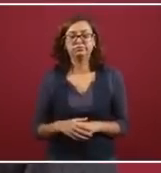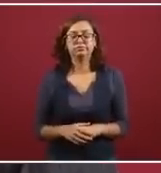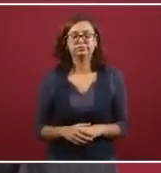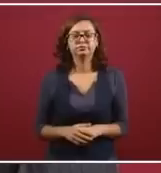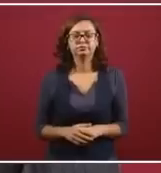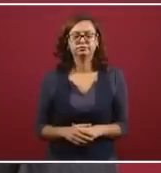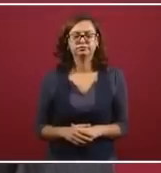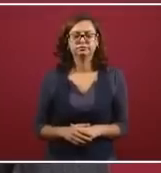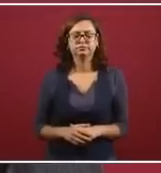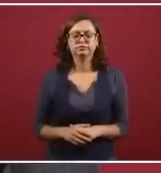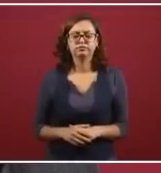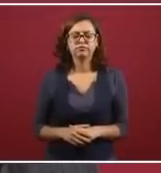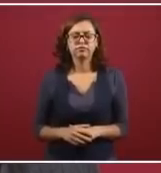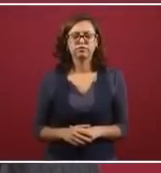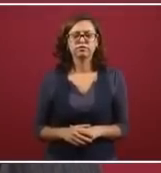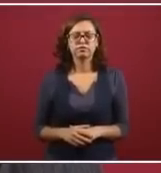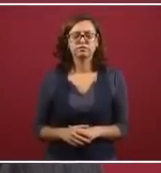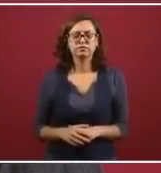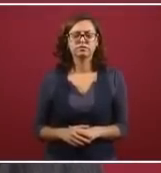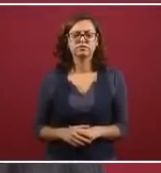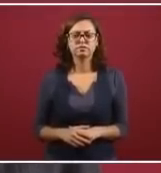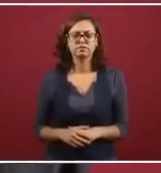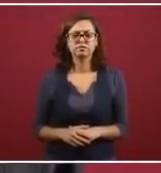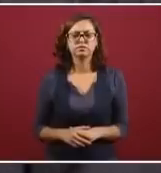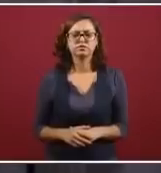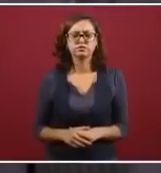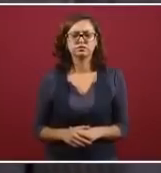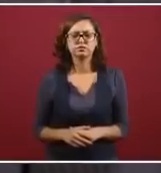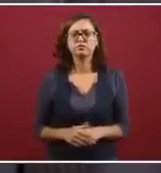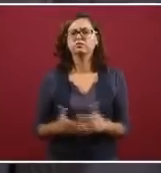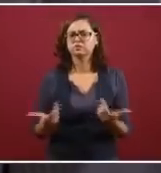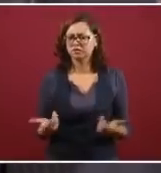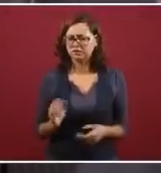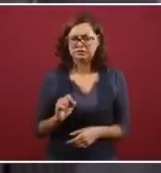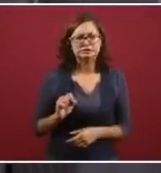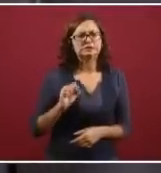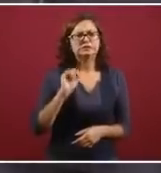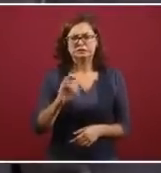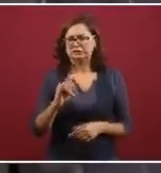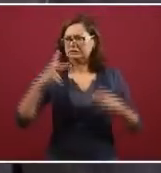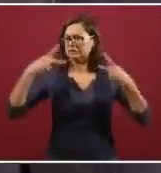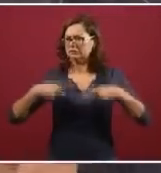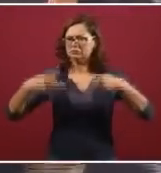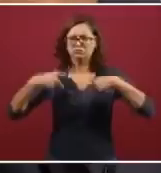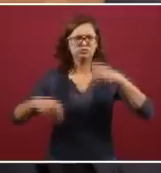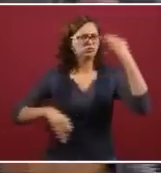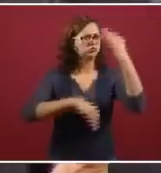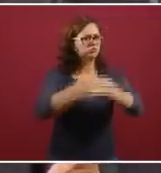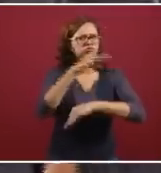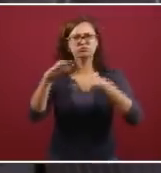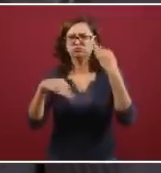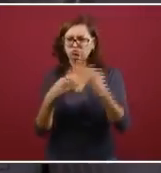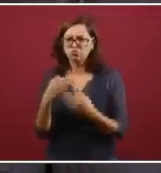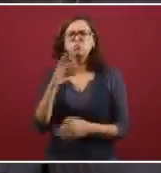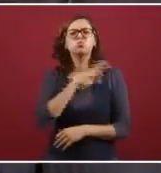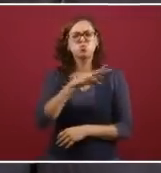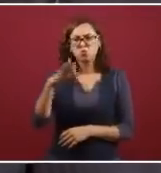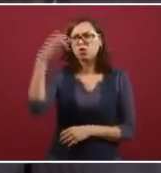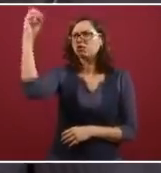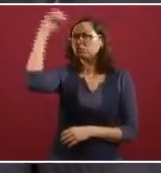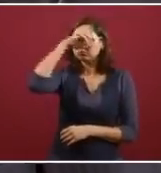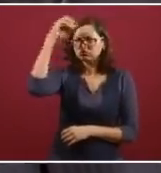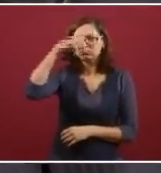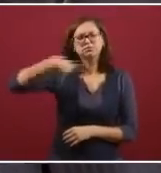escuchamos opiniones de todos, de especialistas, desde luego,